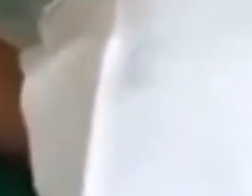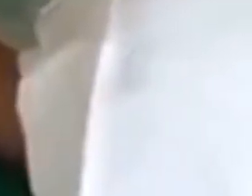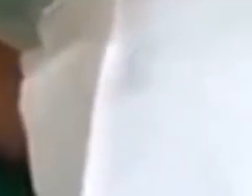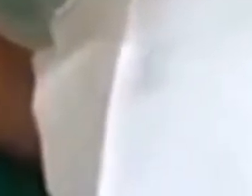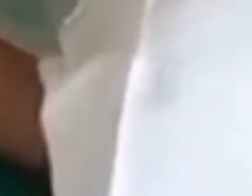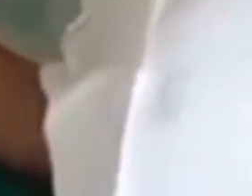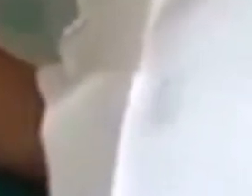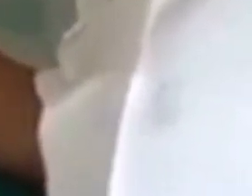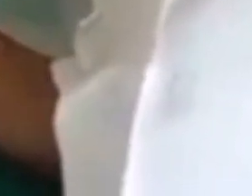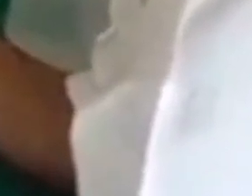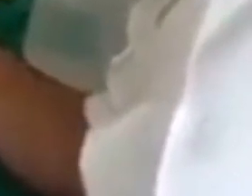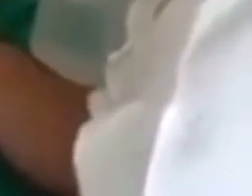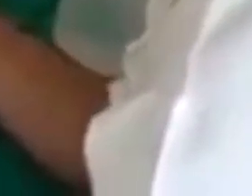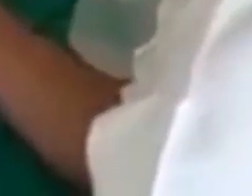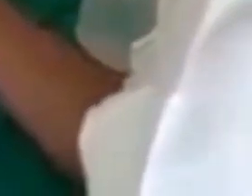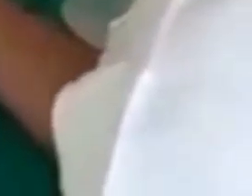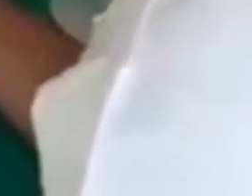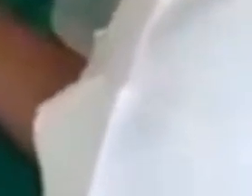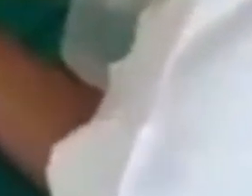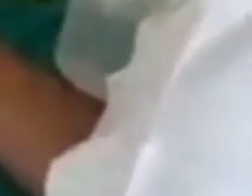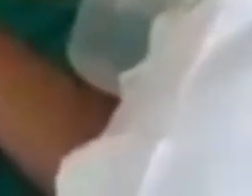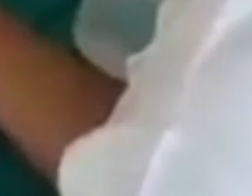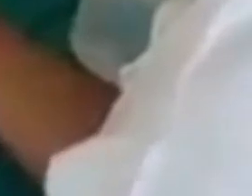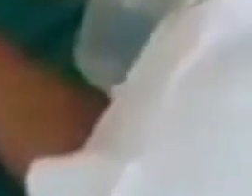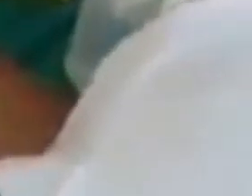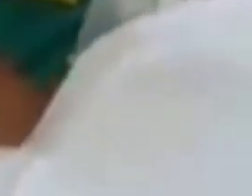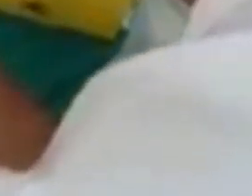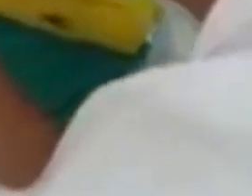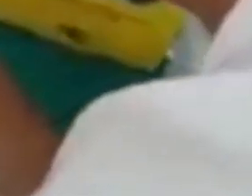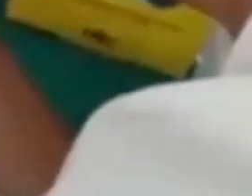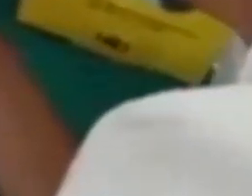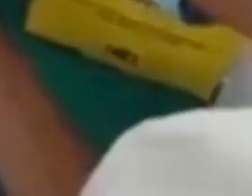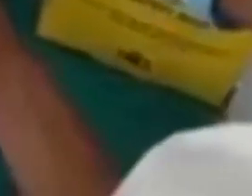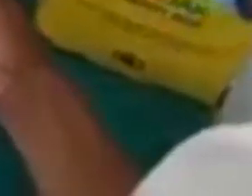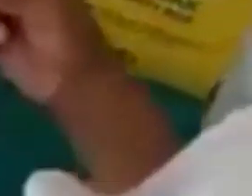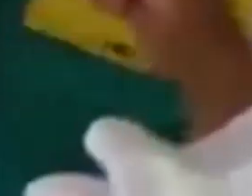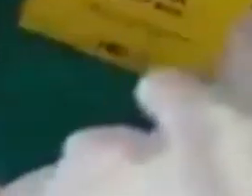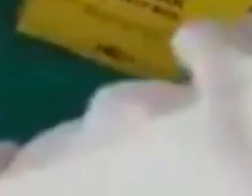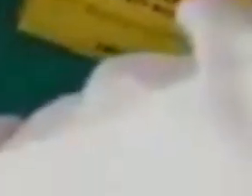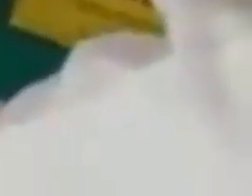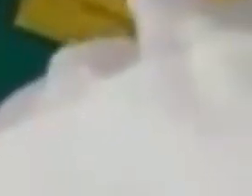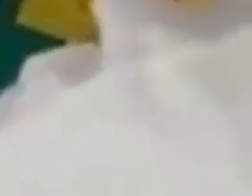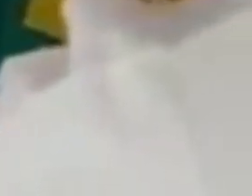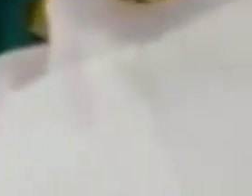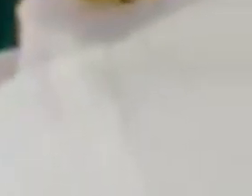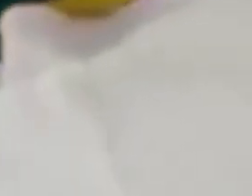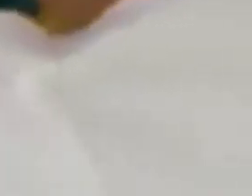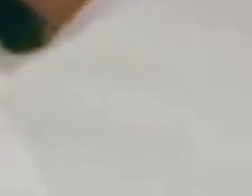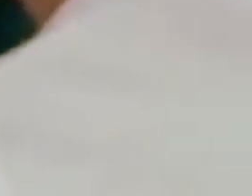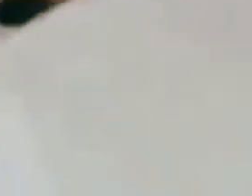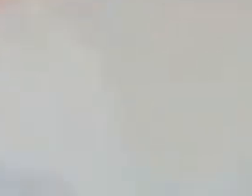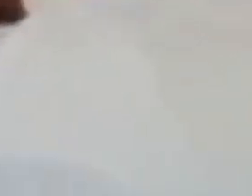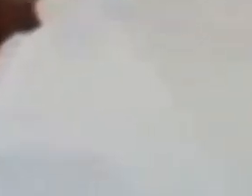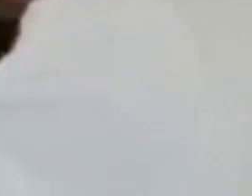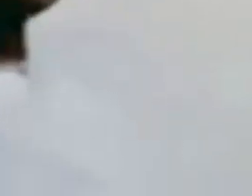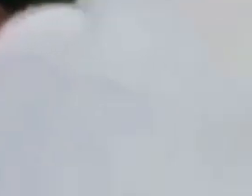a 10 de la mañana empezamos el lanzamiento se da lanzamiento nacional en estelí en el